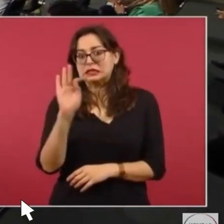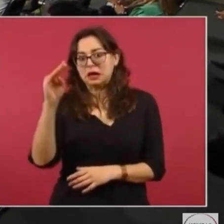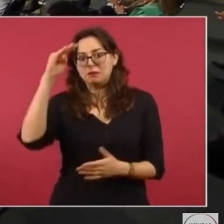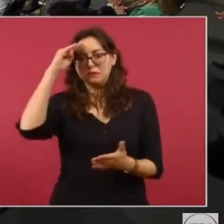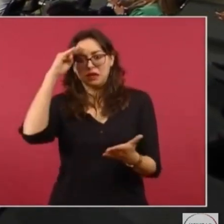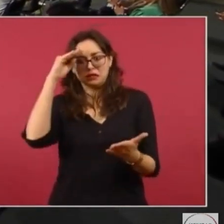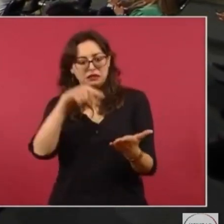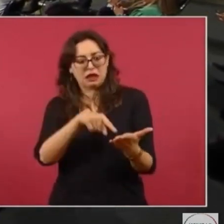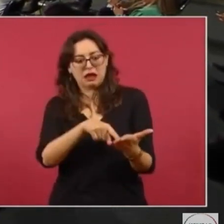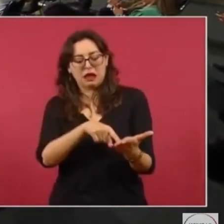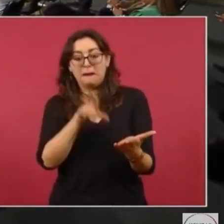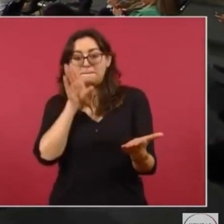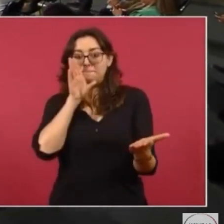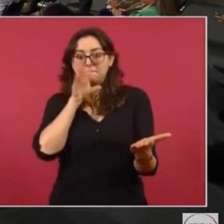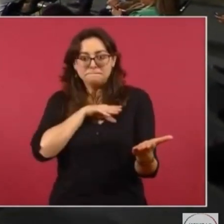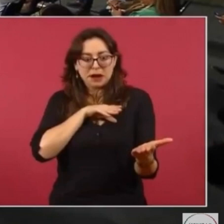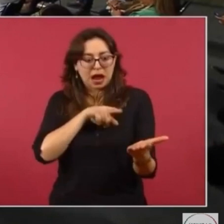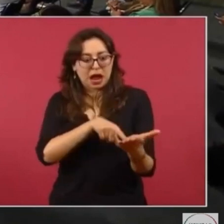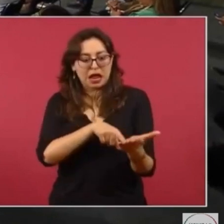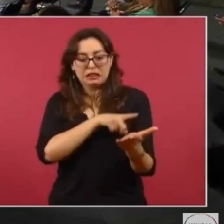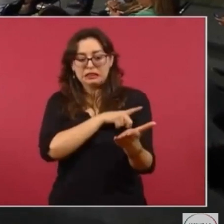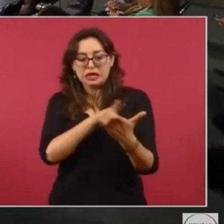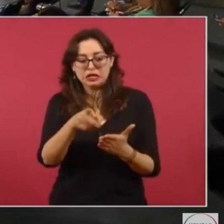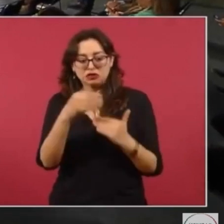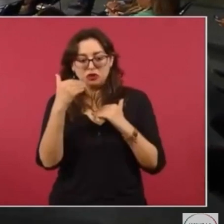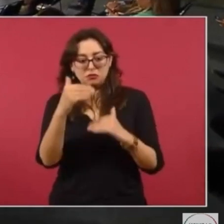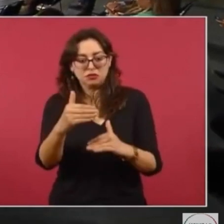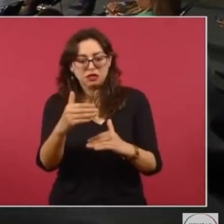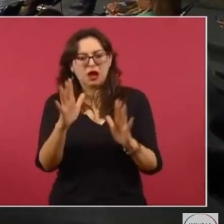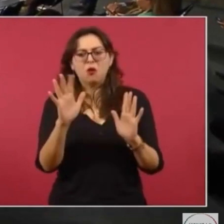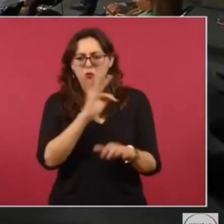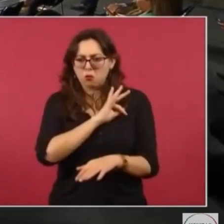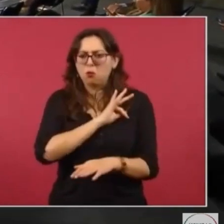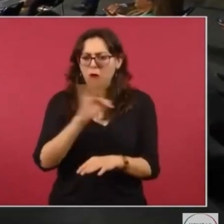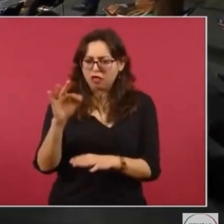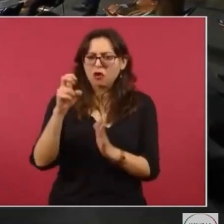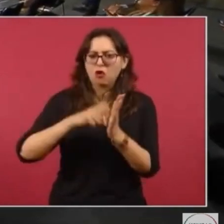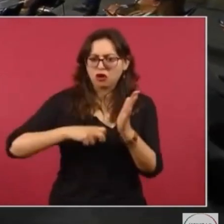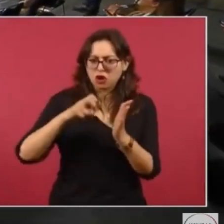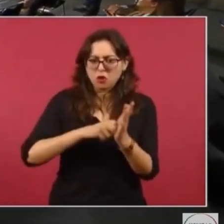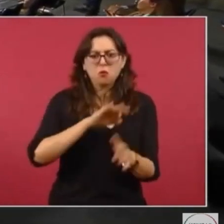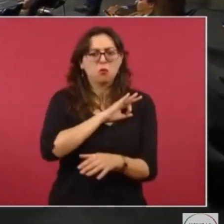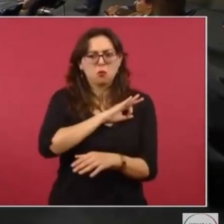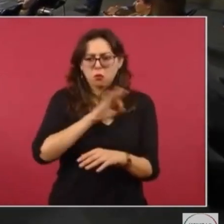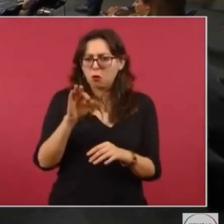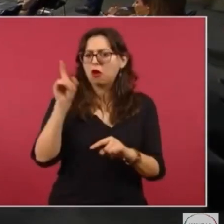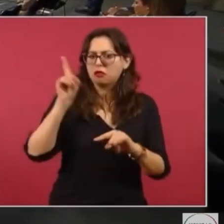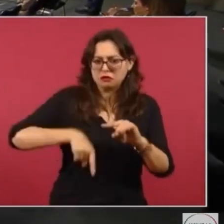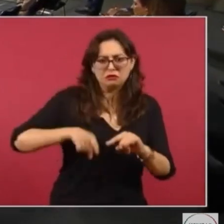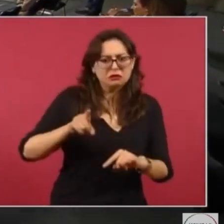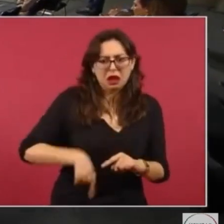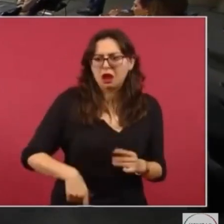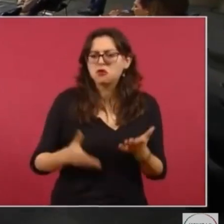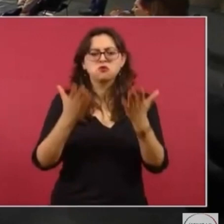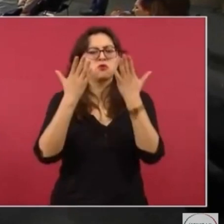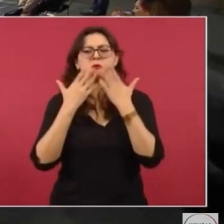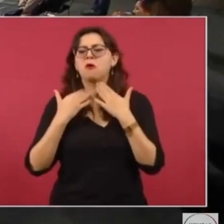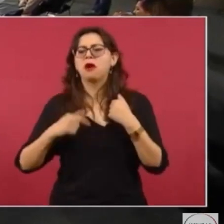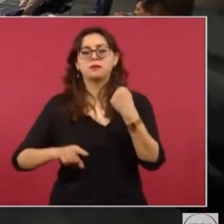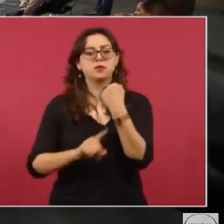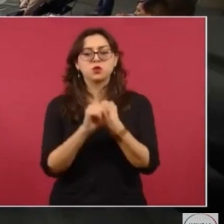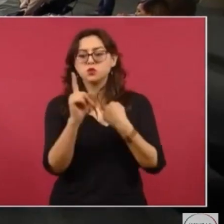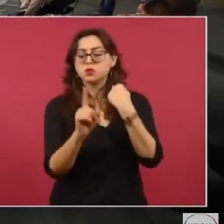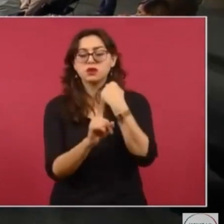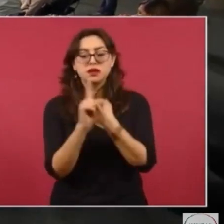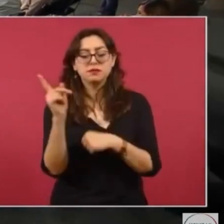va a limitar los derechos ciudadanos se quita. Okay. No hay ningún problema. ¿Sí?